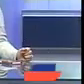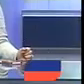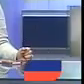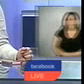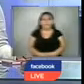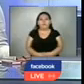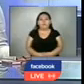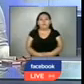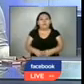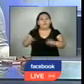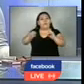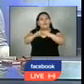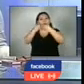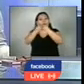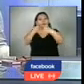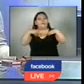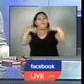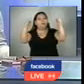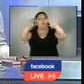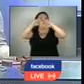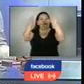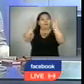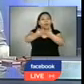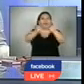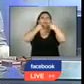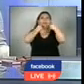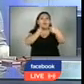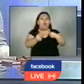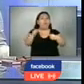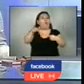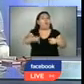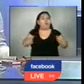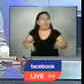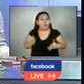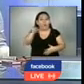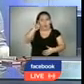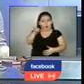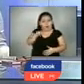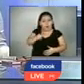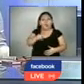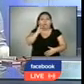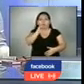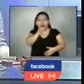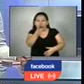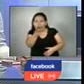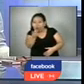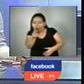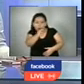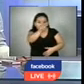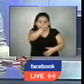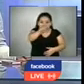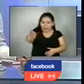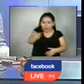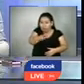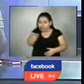La Organización Mundial de la Salud anunció este jueves que el registro semanal de nuevos infectados marca un